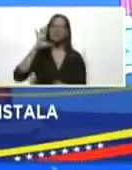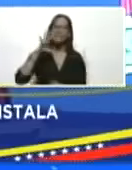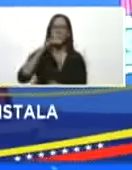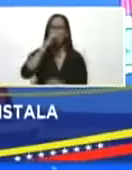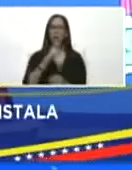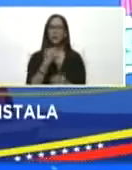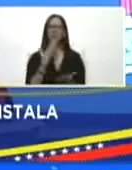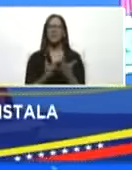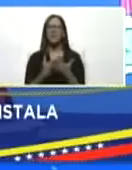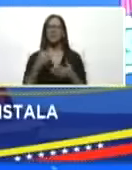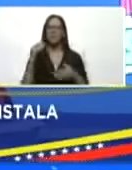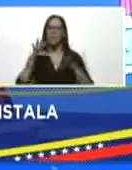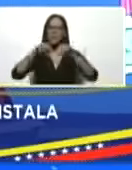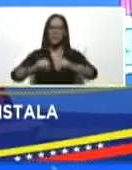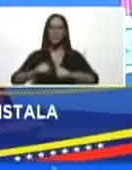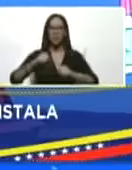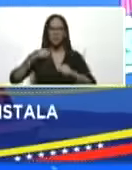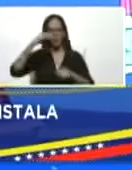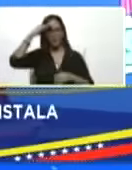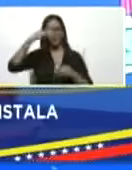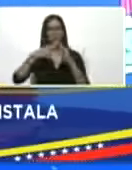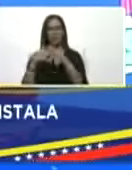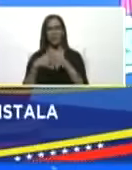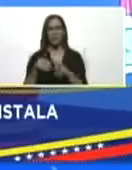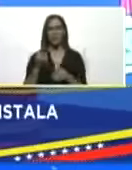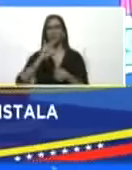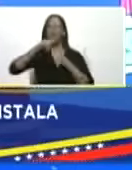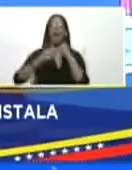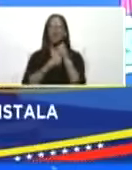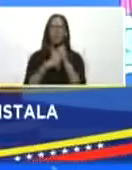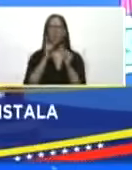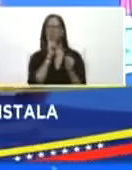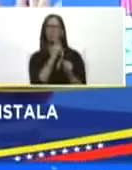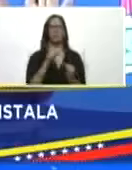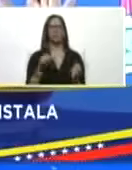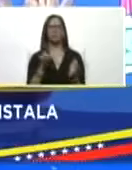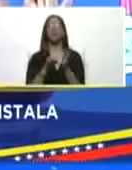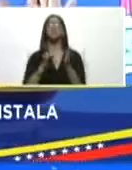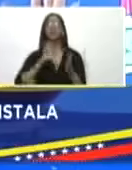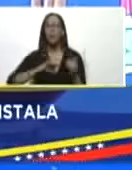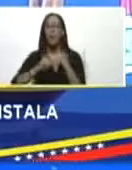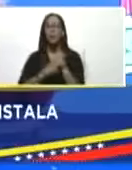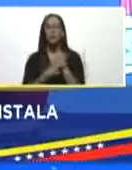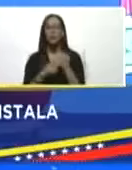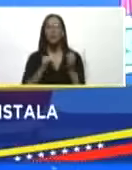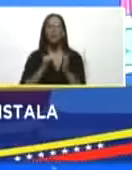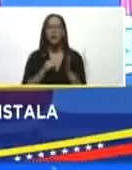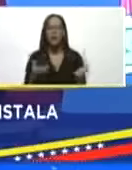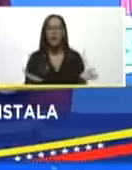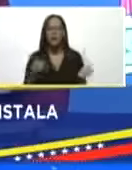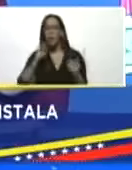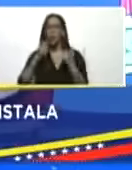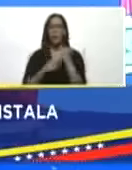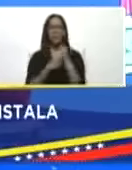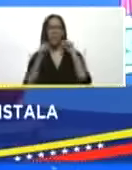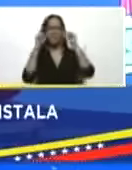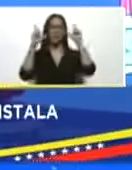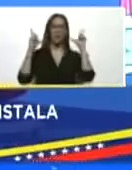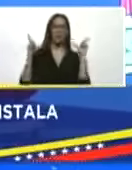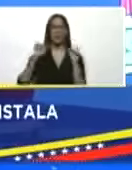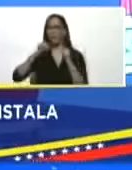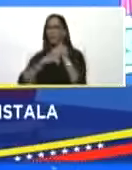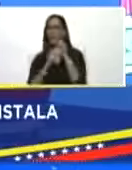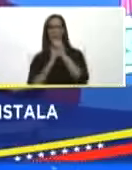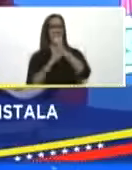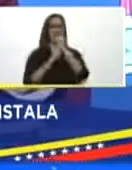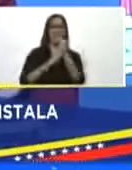pidiendo invasiones. Nombraron al tal Guaidó, ¿y dónde está Guaidó? Y ellos decían, Guaidó, Guaidó es la sorpresa, Guaidó es el